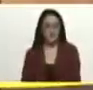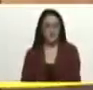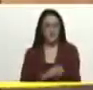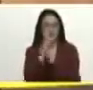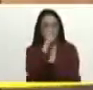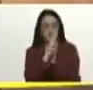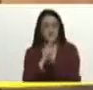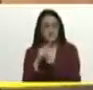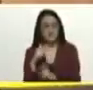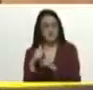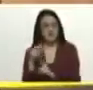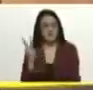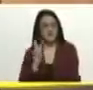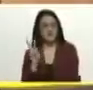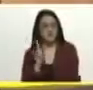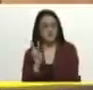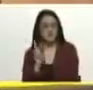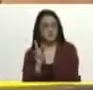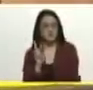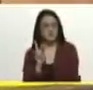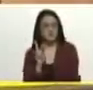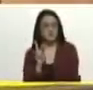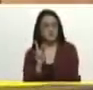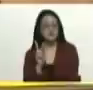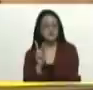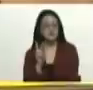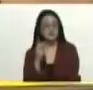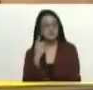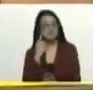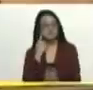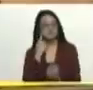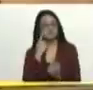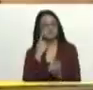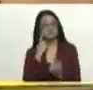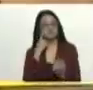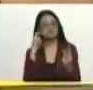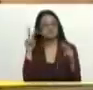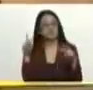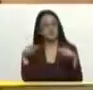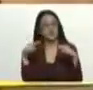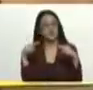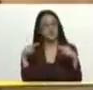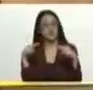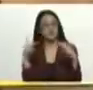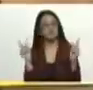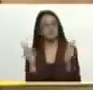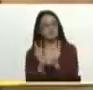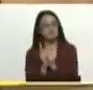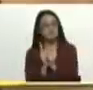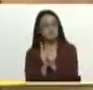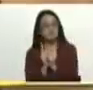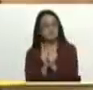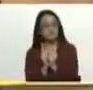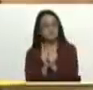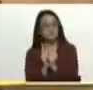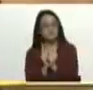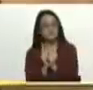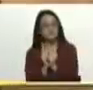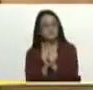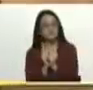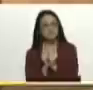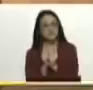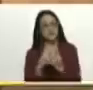y Venezuela se vieron cara a cara, se encontraron en una